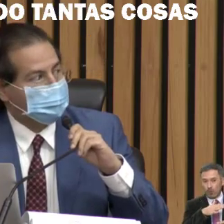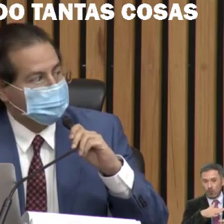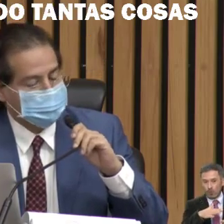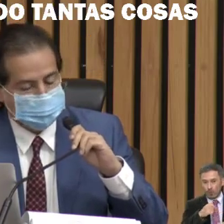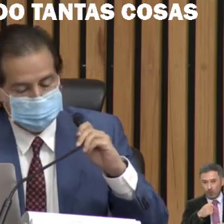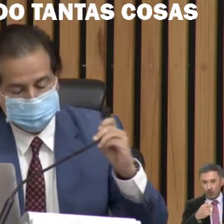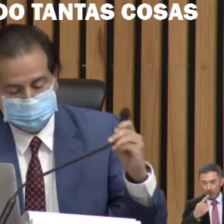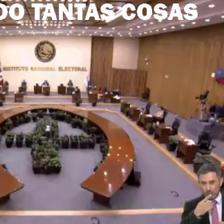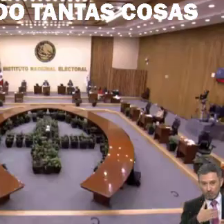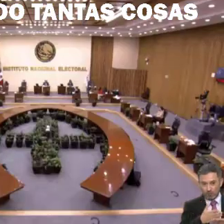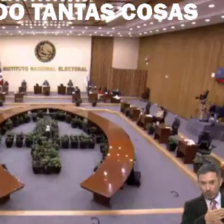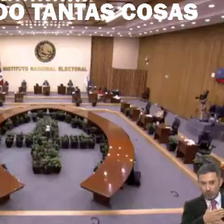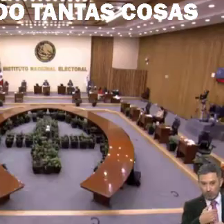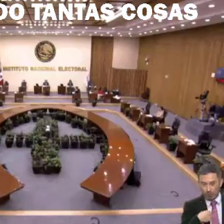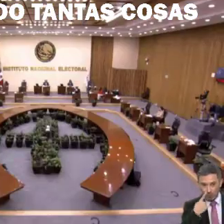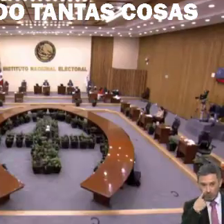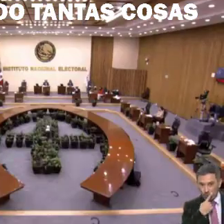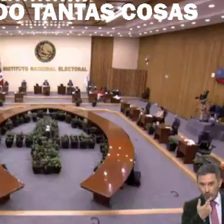el mandato constitucional.